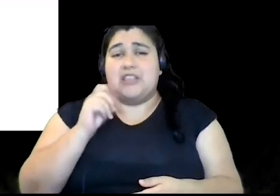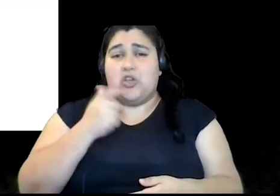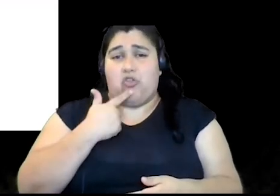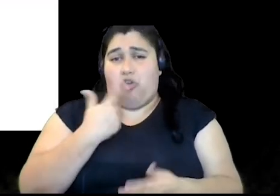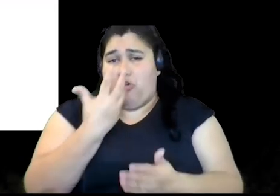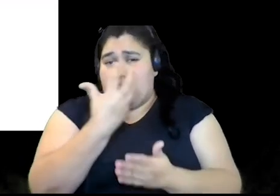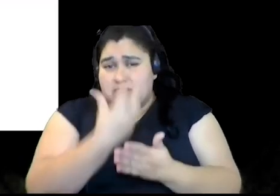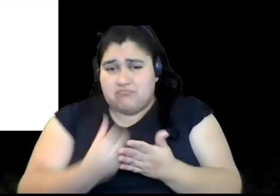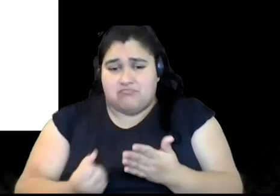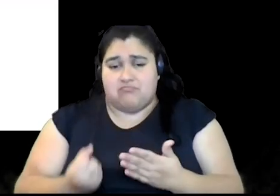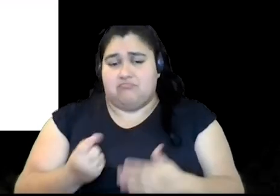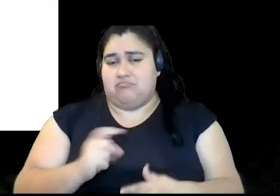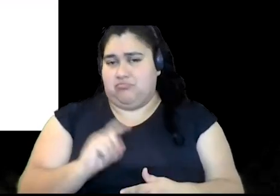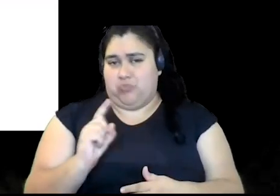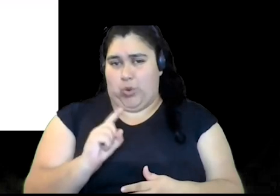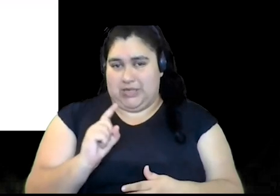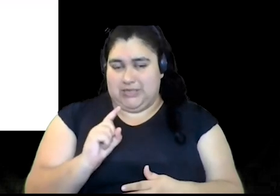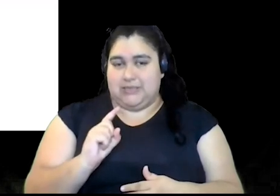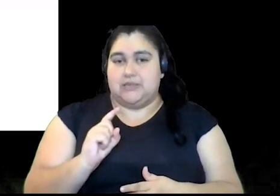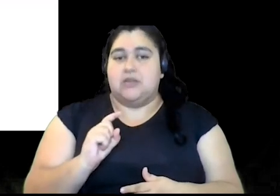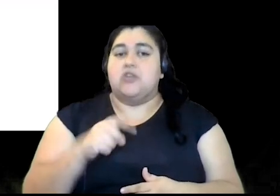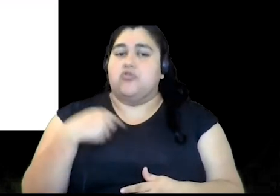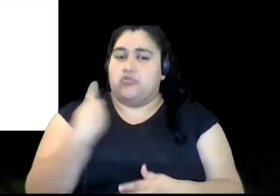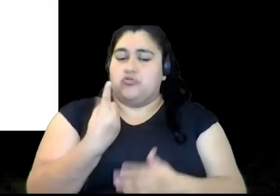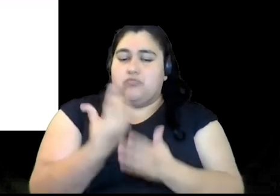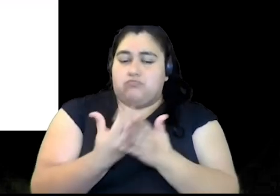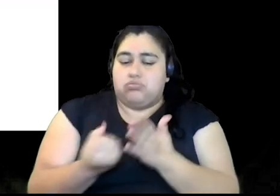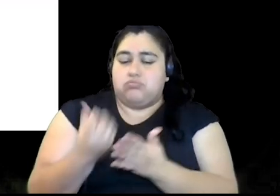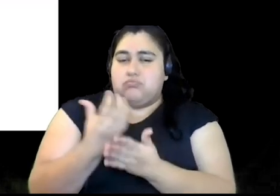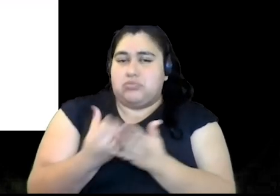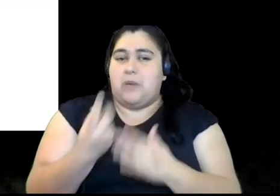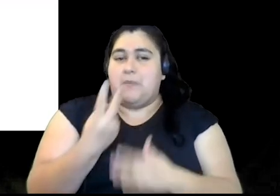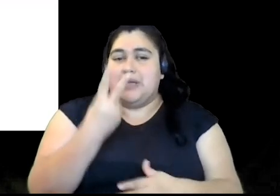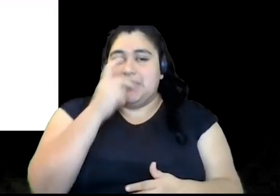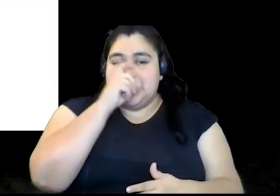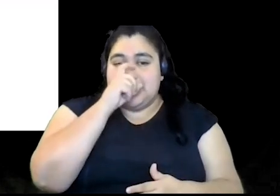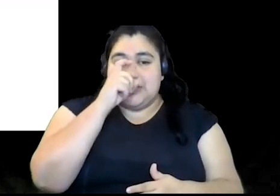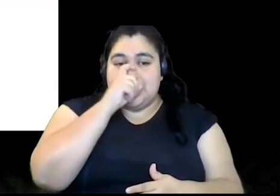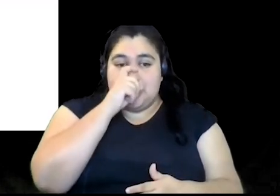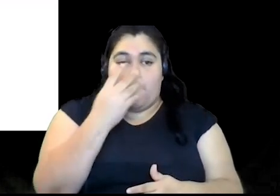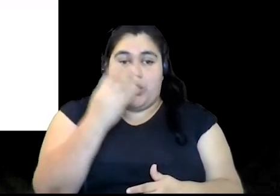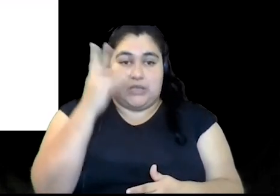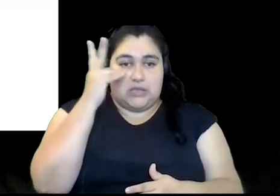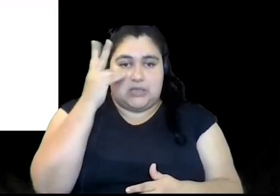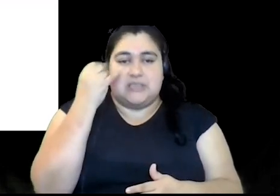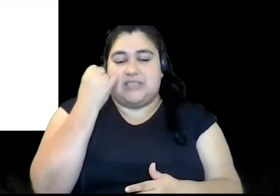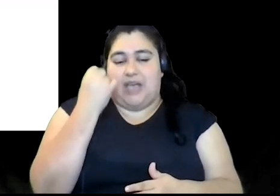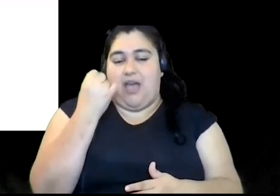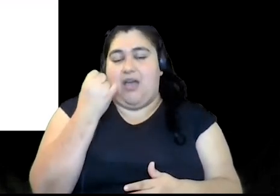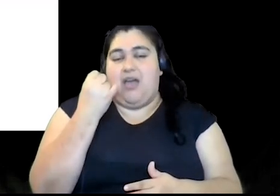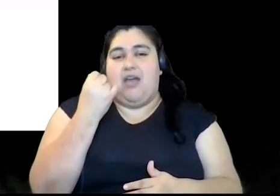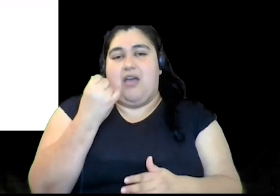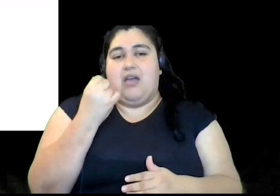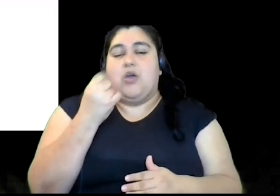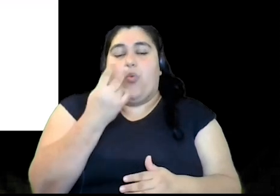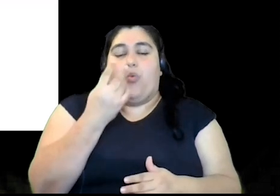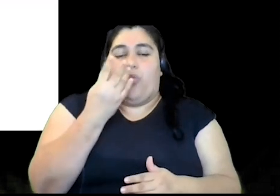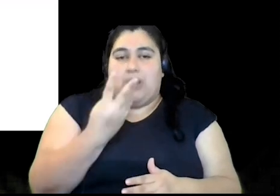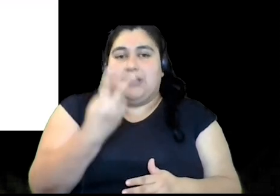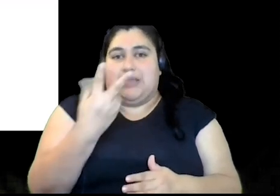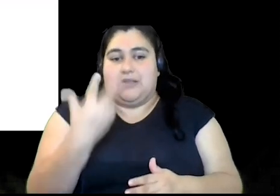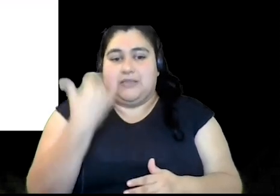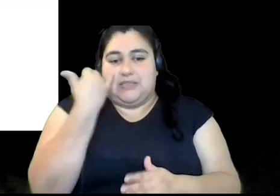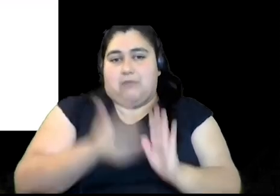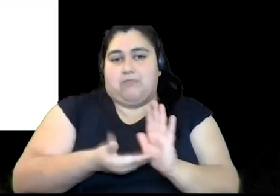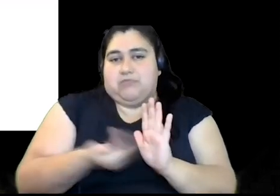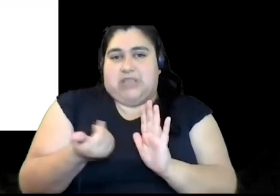deducción. Las deducciones que teníamos fueron derogadas por la 27743. Por otra